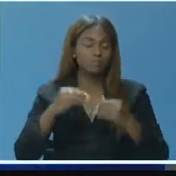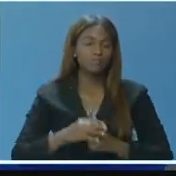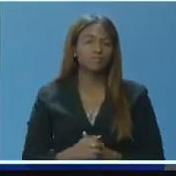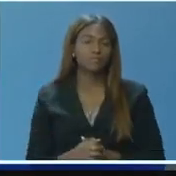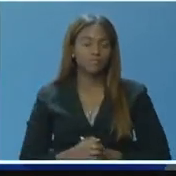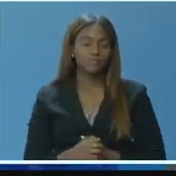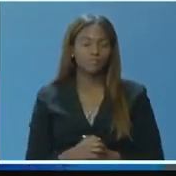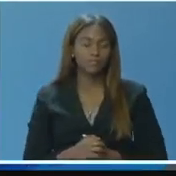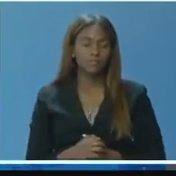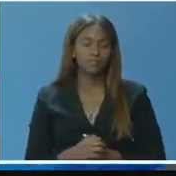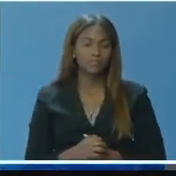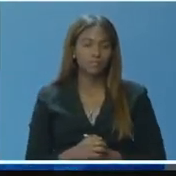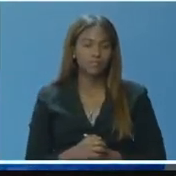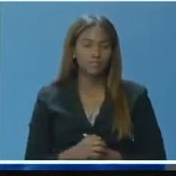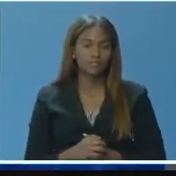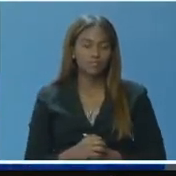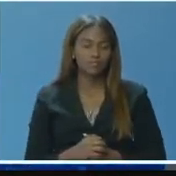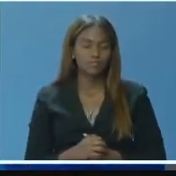en consideración